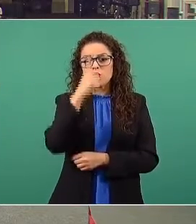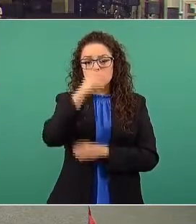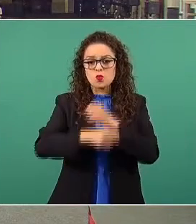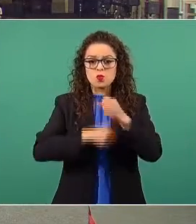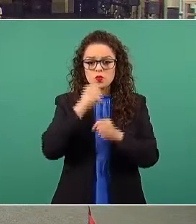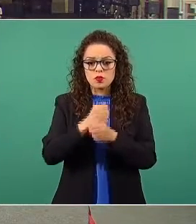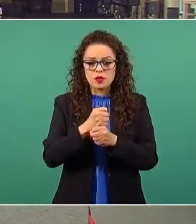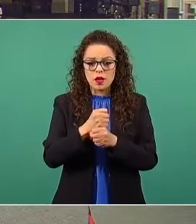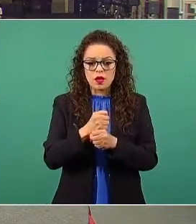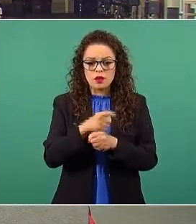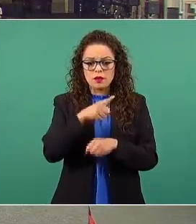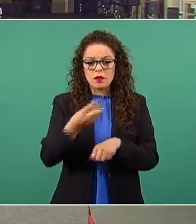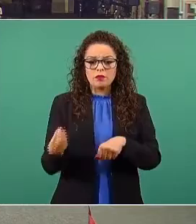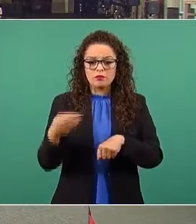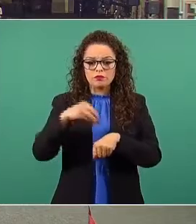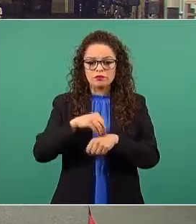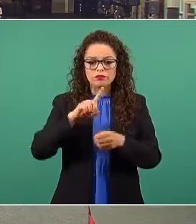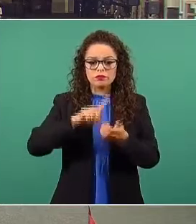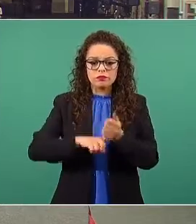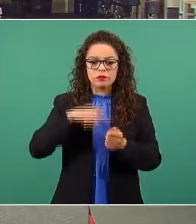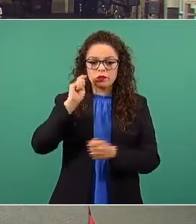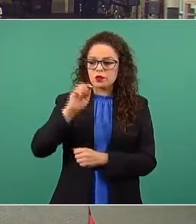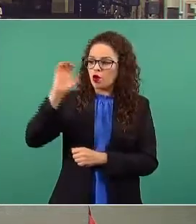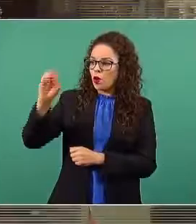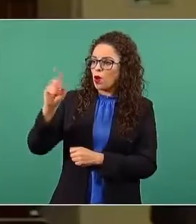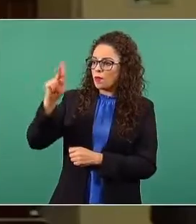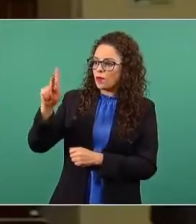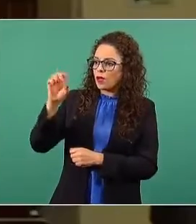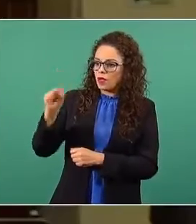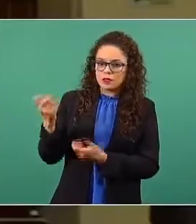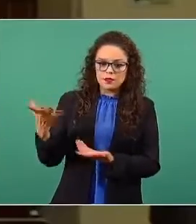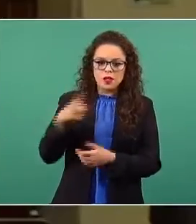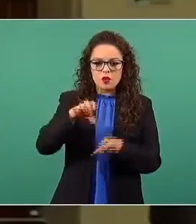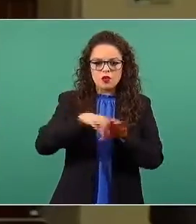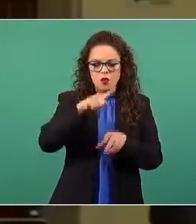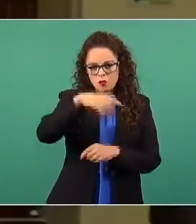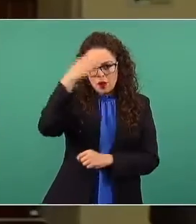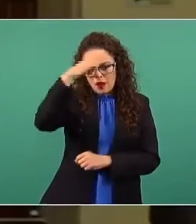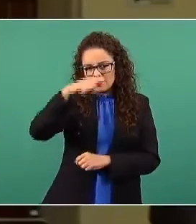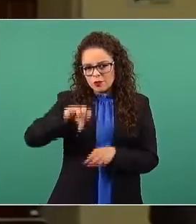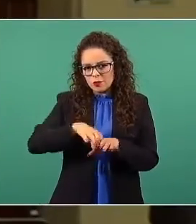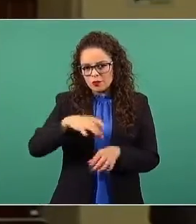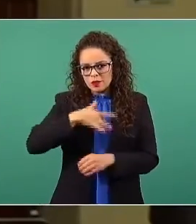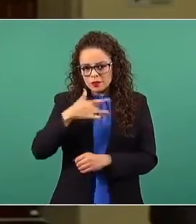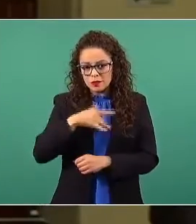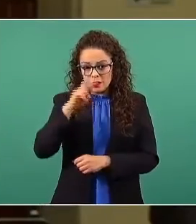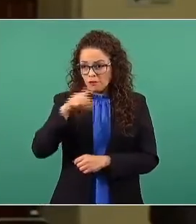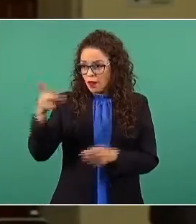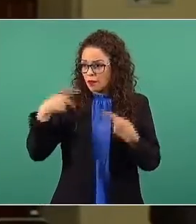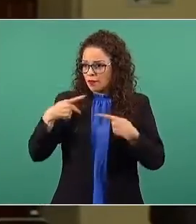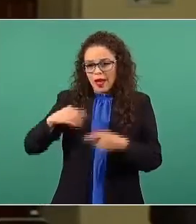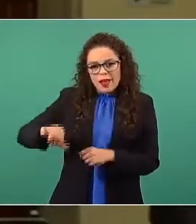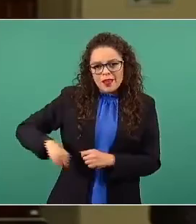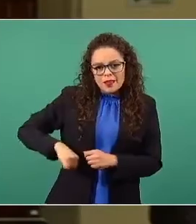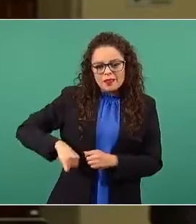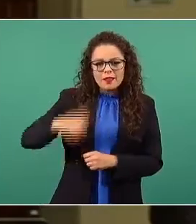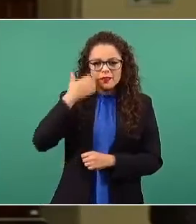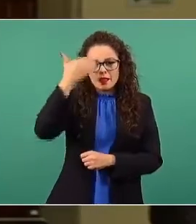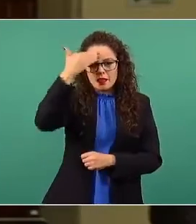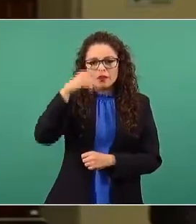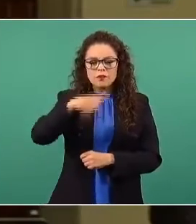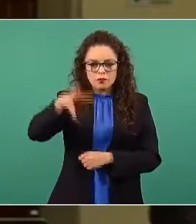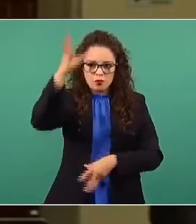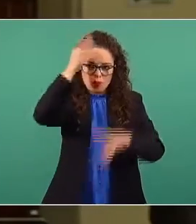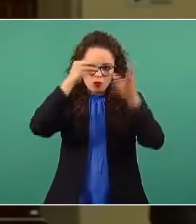al panel de expertos de la Organización Mundial de la Salud. Bueno, es un tema que les llama la atención para saber qué aprendizaje